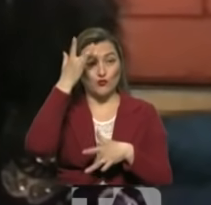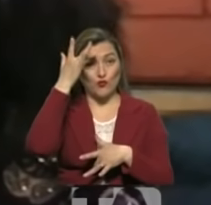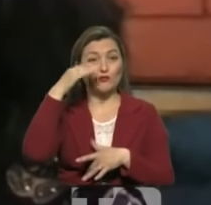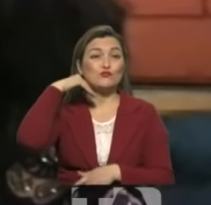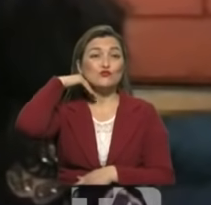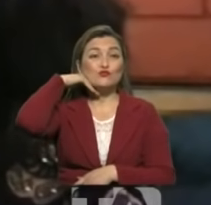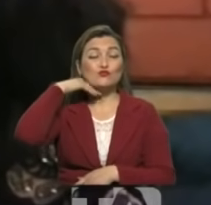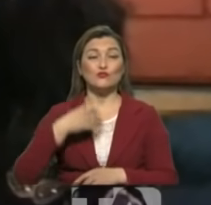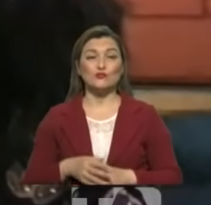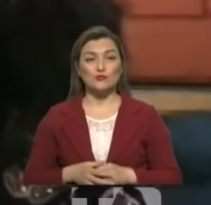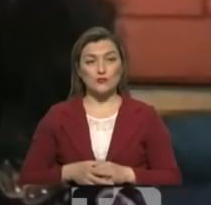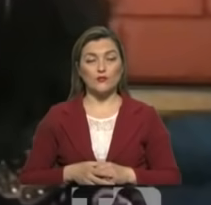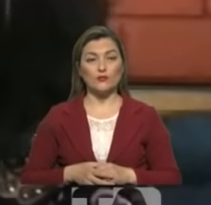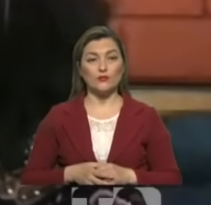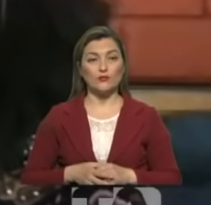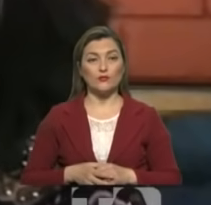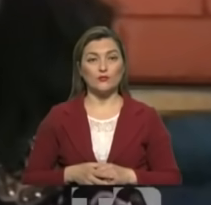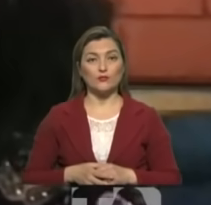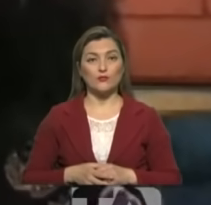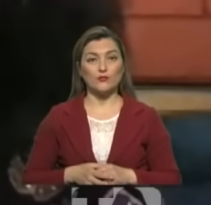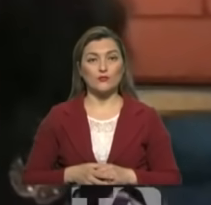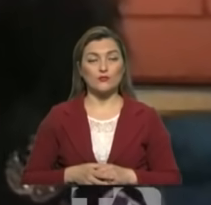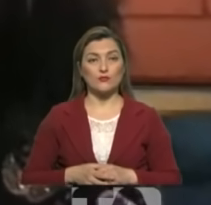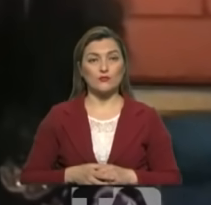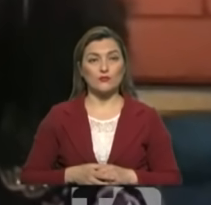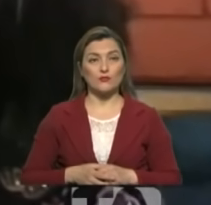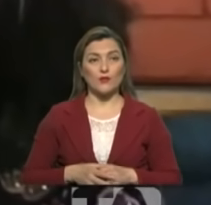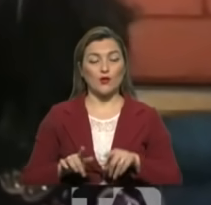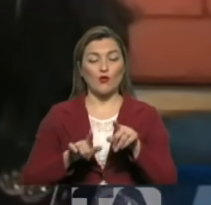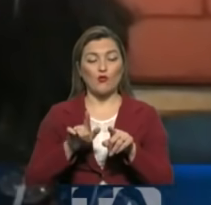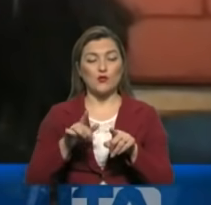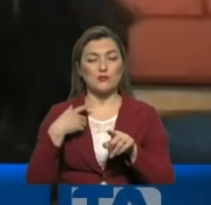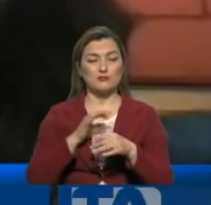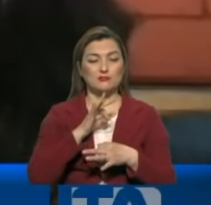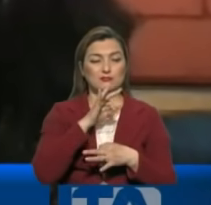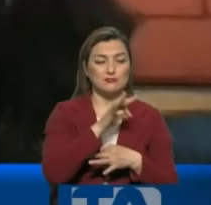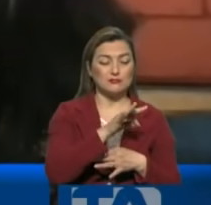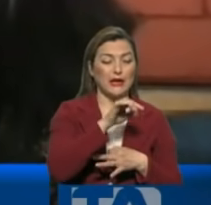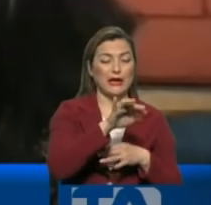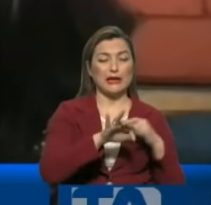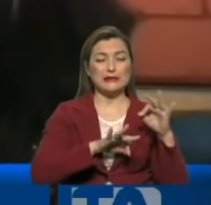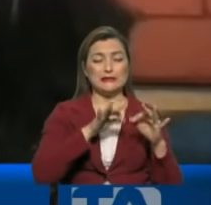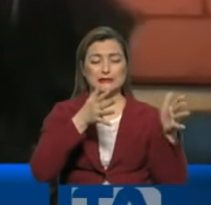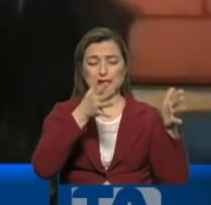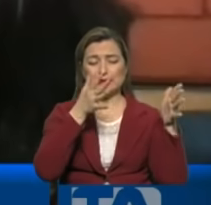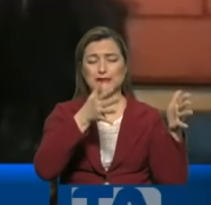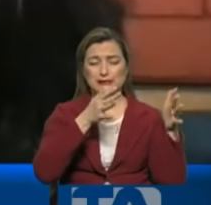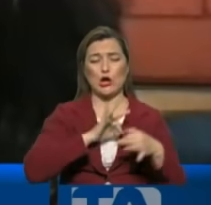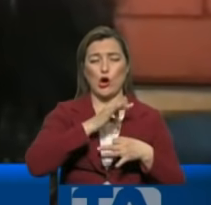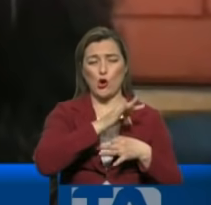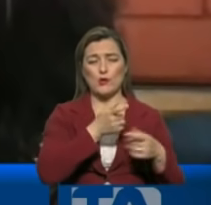febriles que están descuidadas por la pandemia, ¿sí? Que pueden